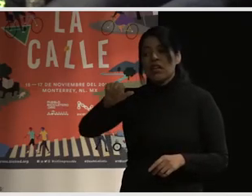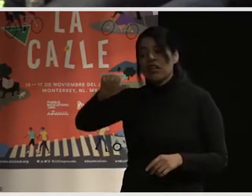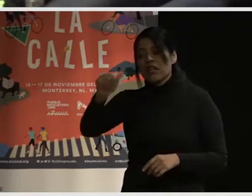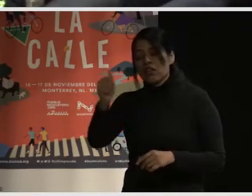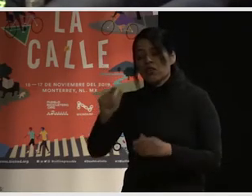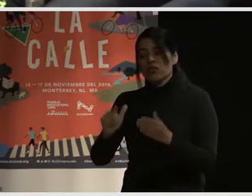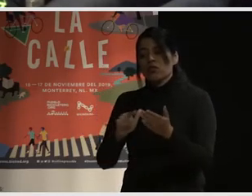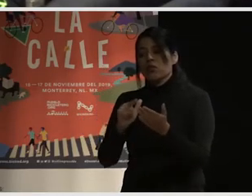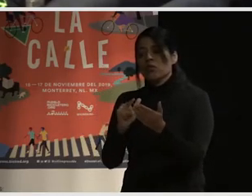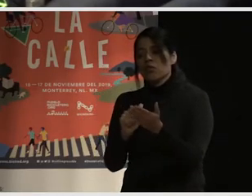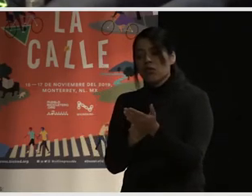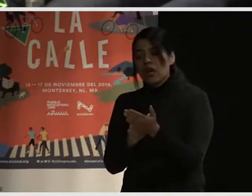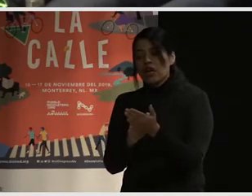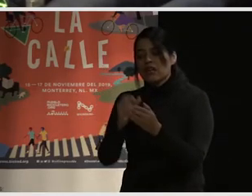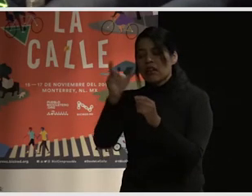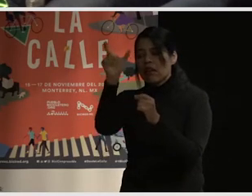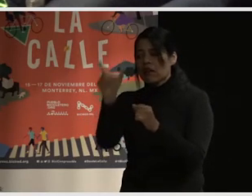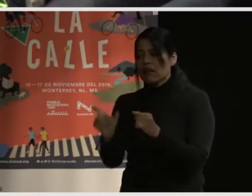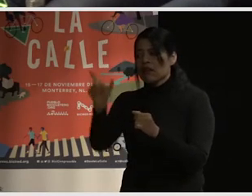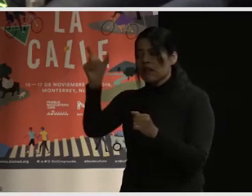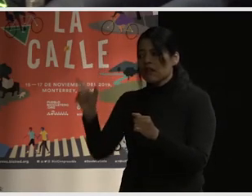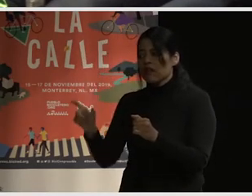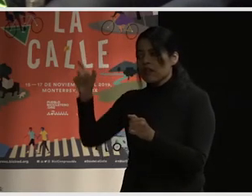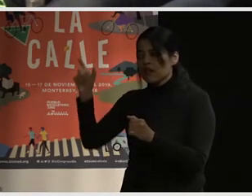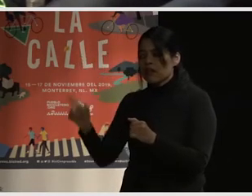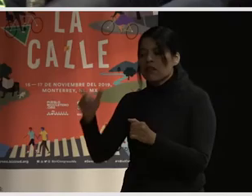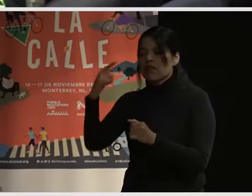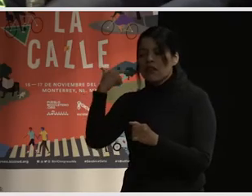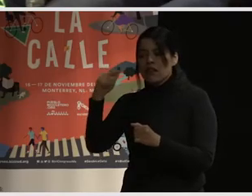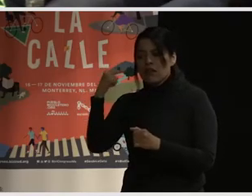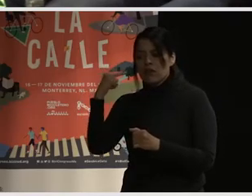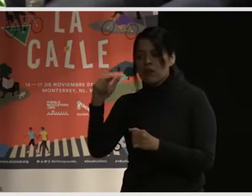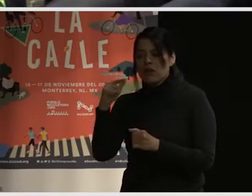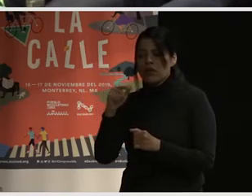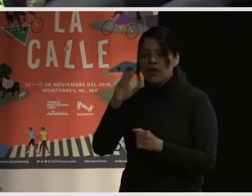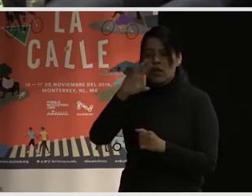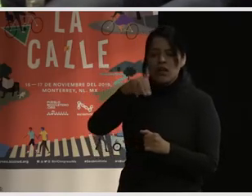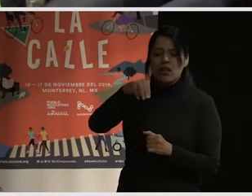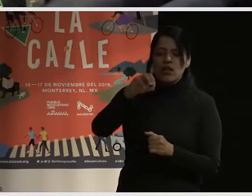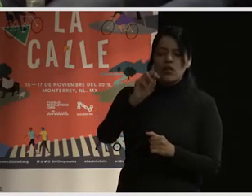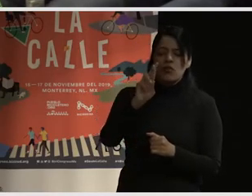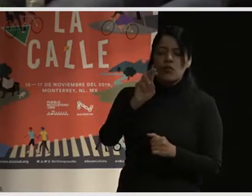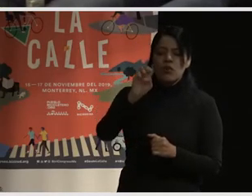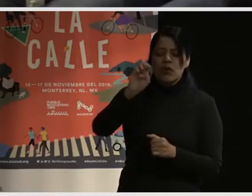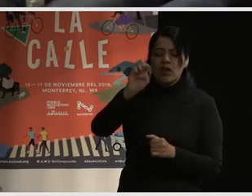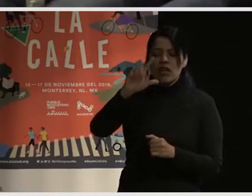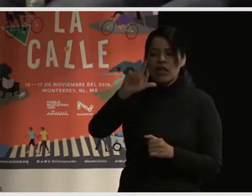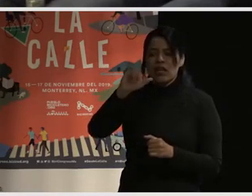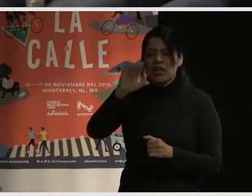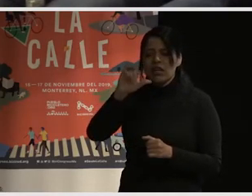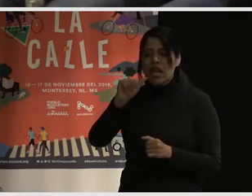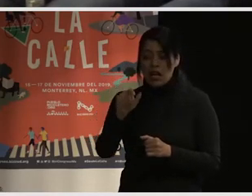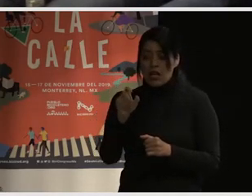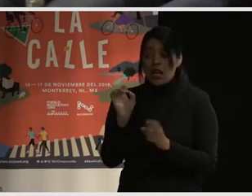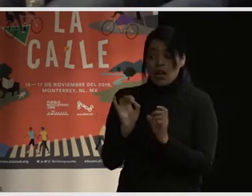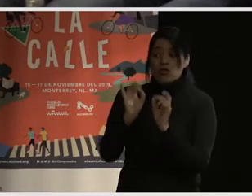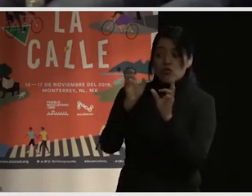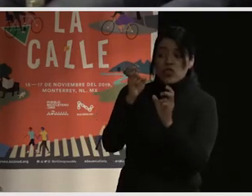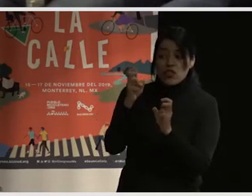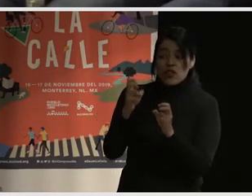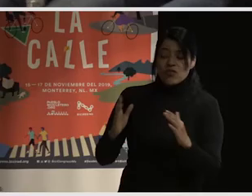término de identidad en guadalajara y en morelia y me gustaría ver cuál es su punto de vista con este de identidad